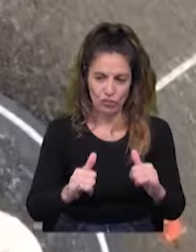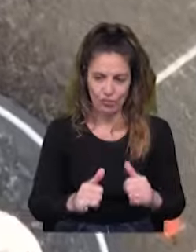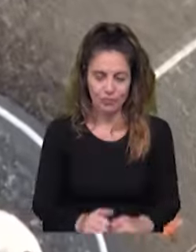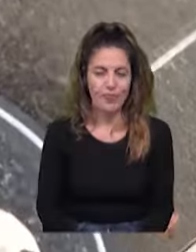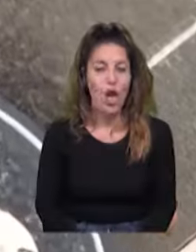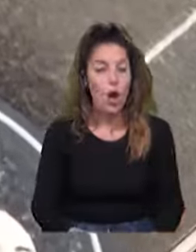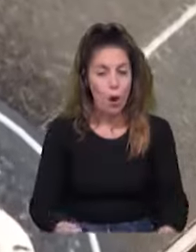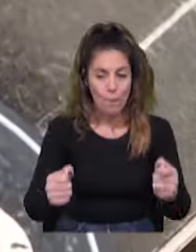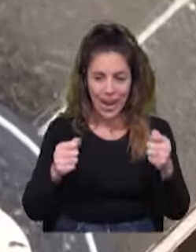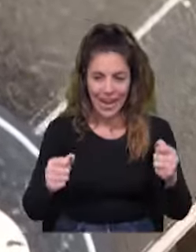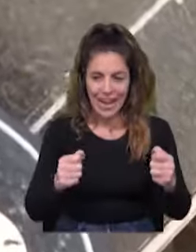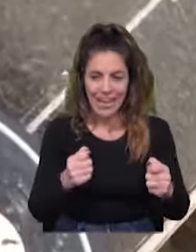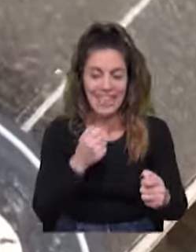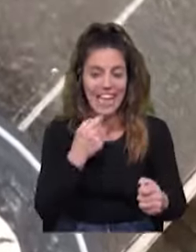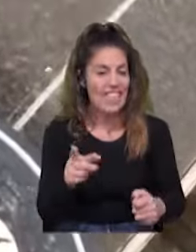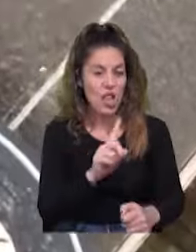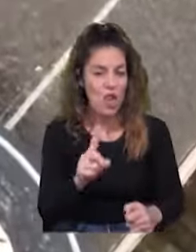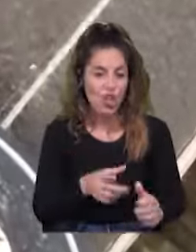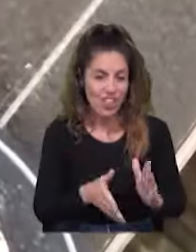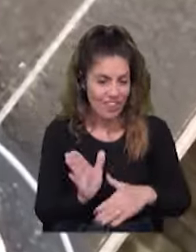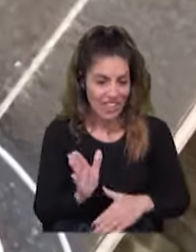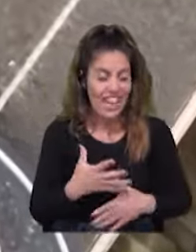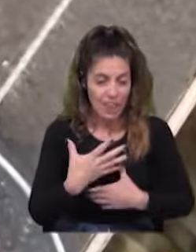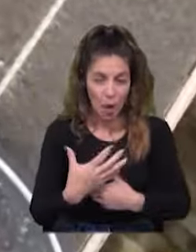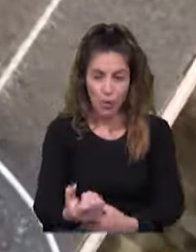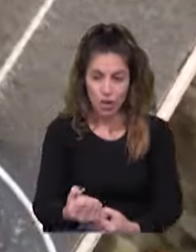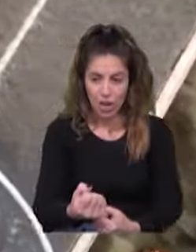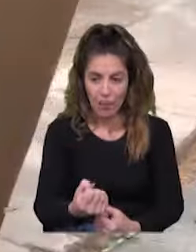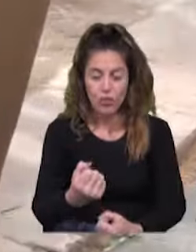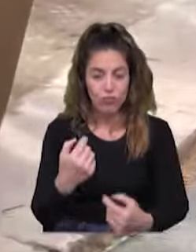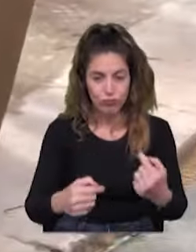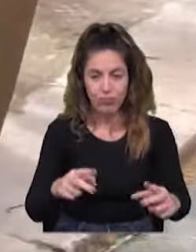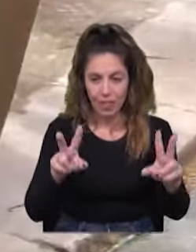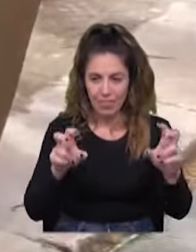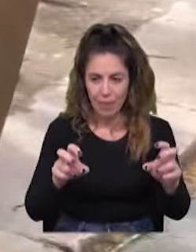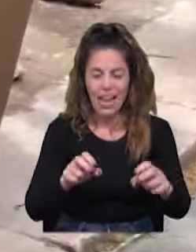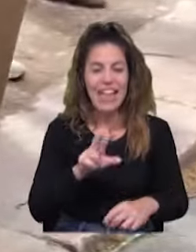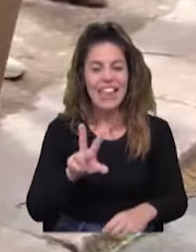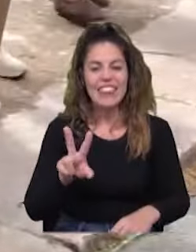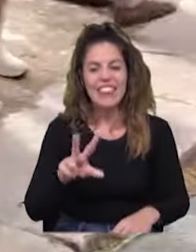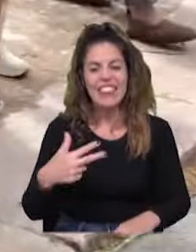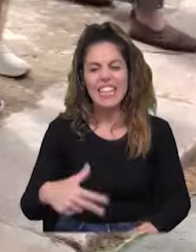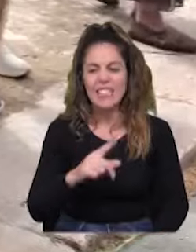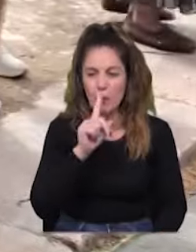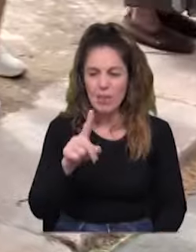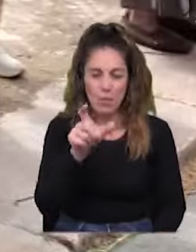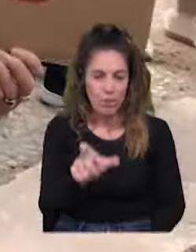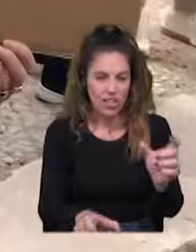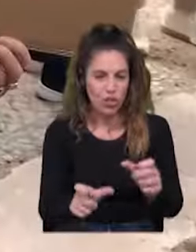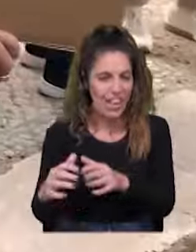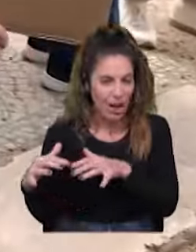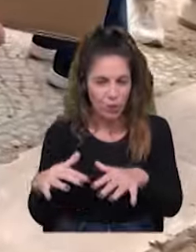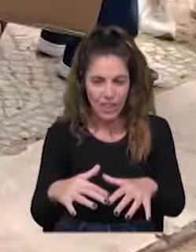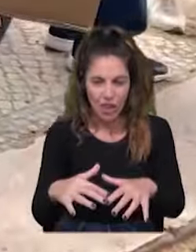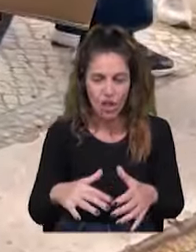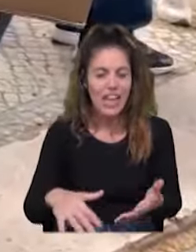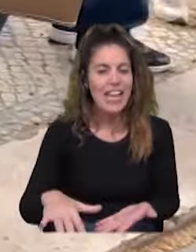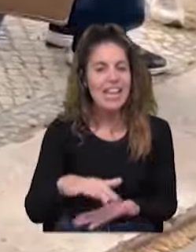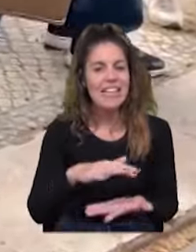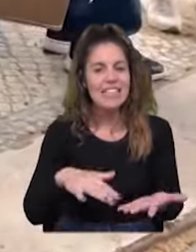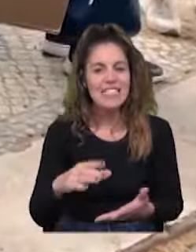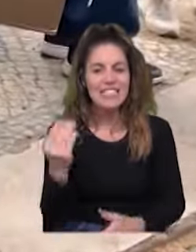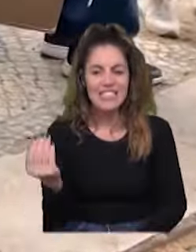pancartas que decían Pedro no te vayas y te apoyamos entre otras consignas unas 13,000 personas se congregaron este sábado frente a la sede